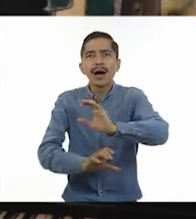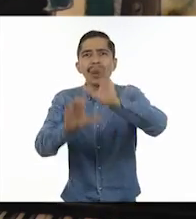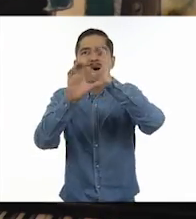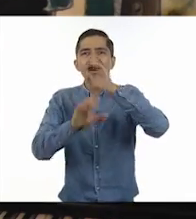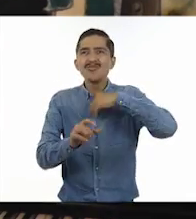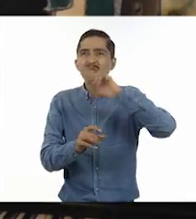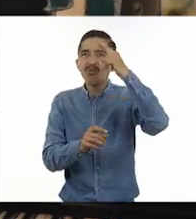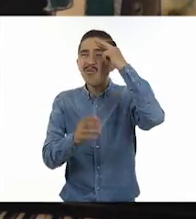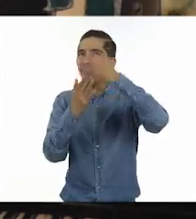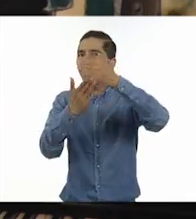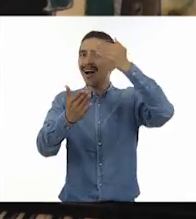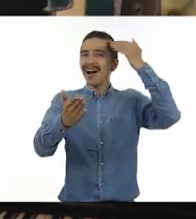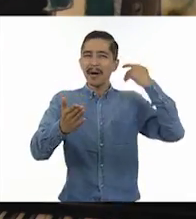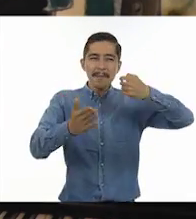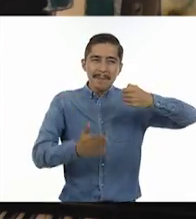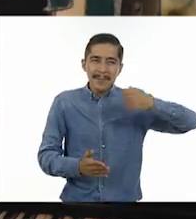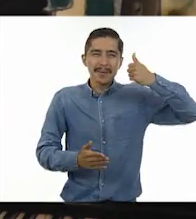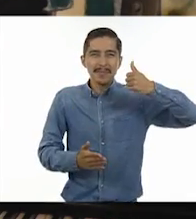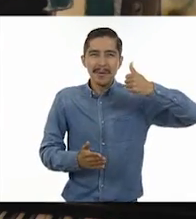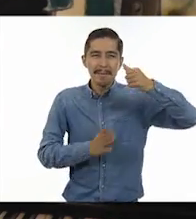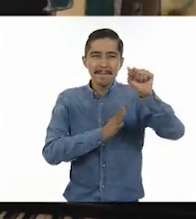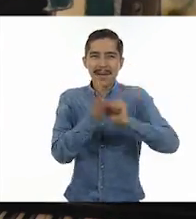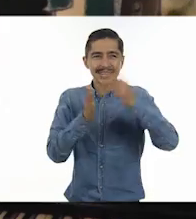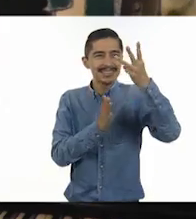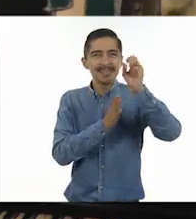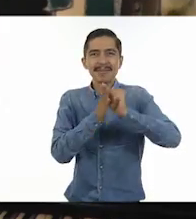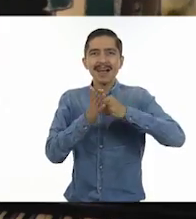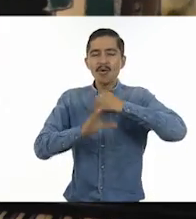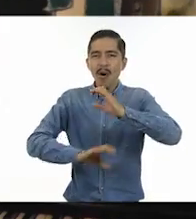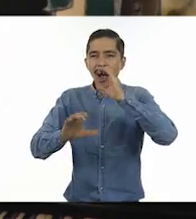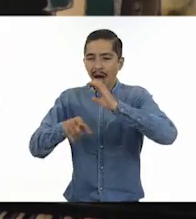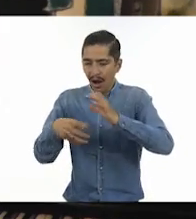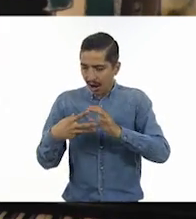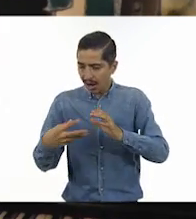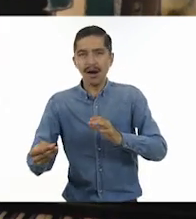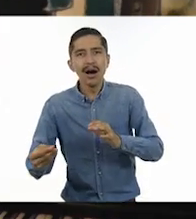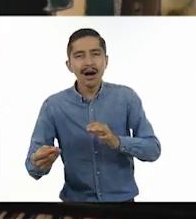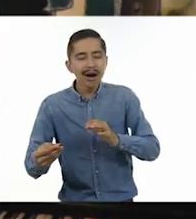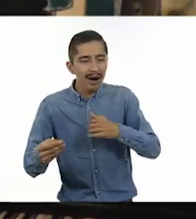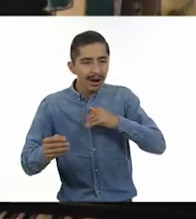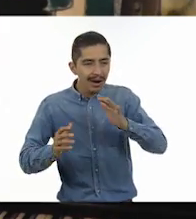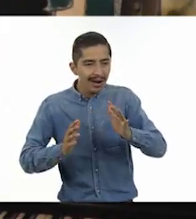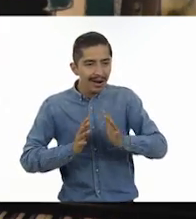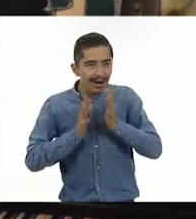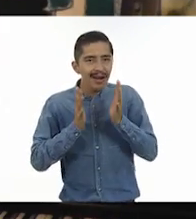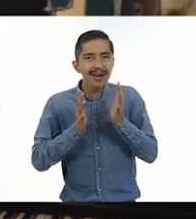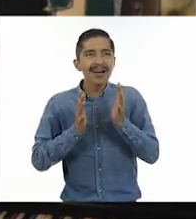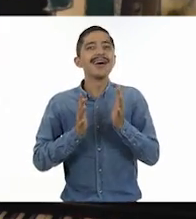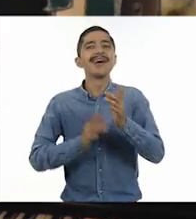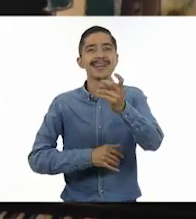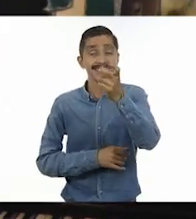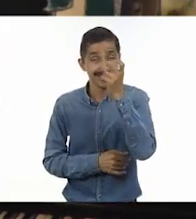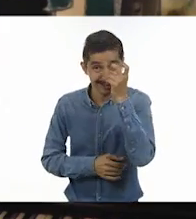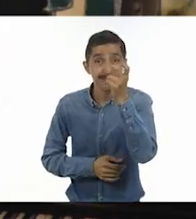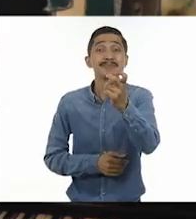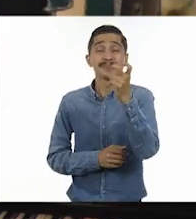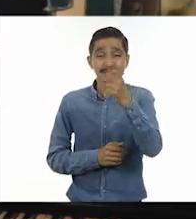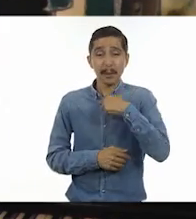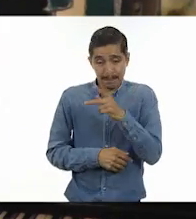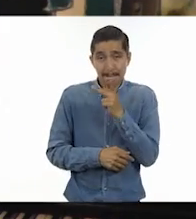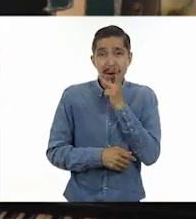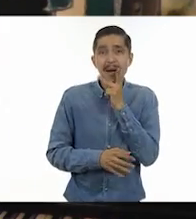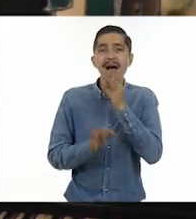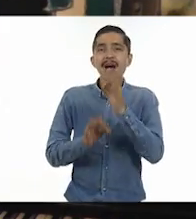le canté en la primera época de los primeros 3 meses. Sobre todo, creo que yo me abría la posibilidad de ser un